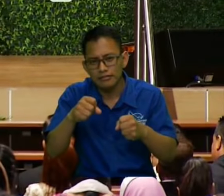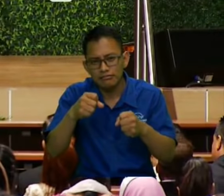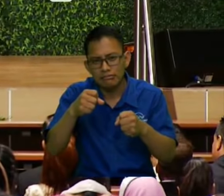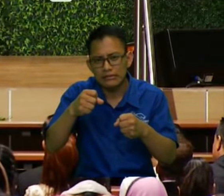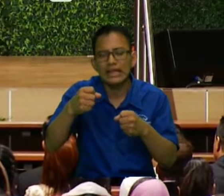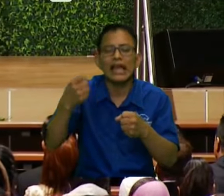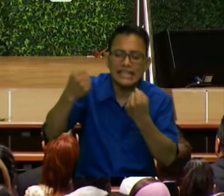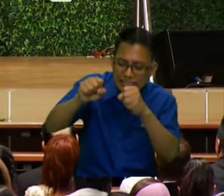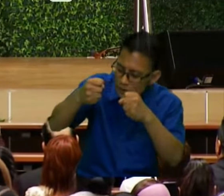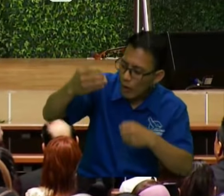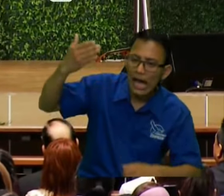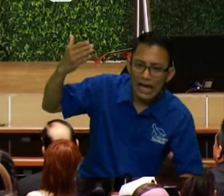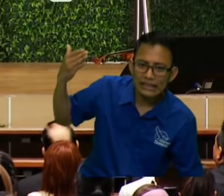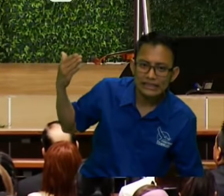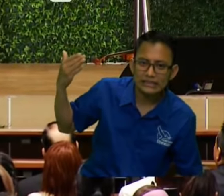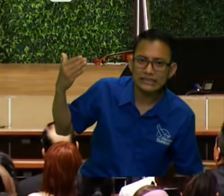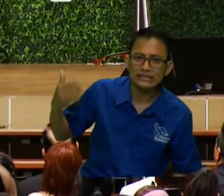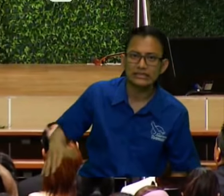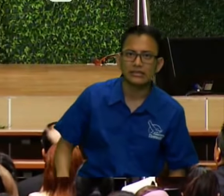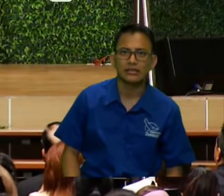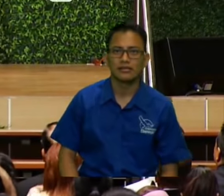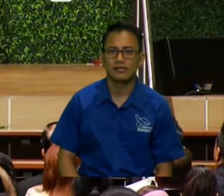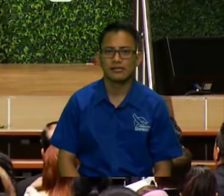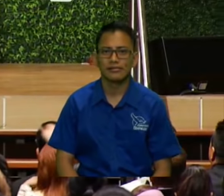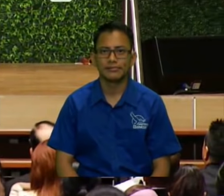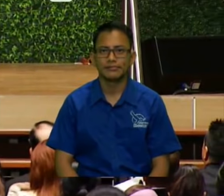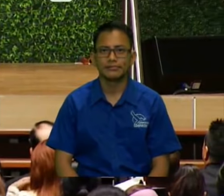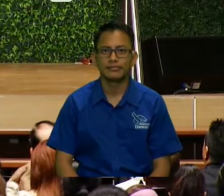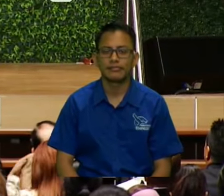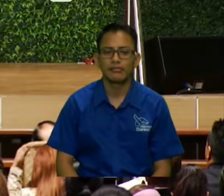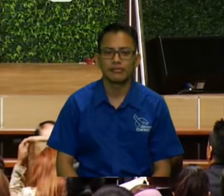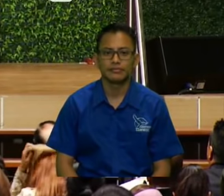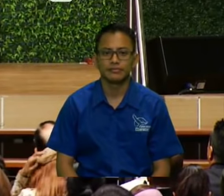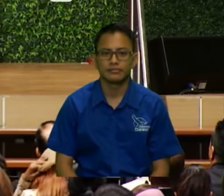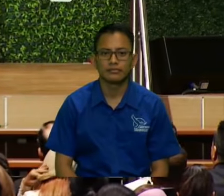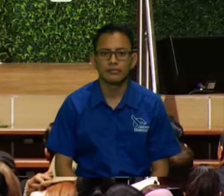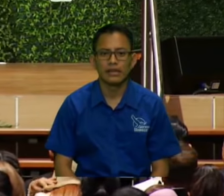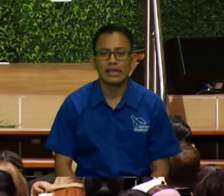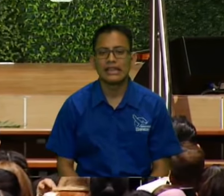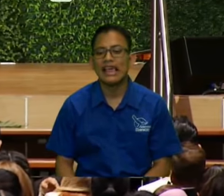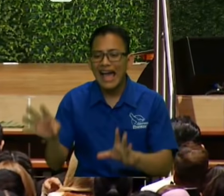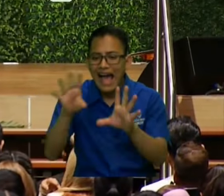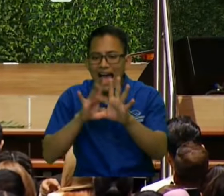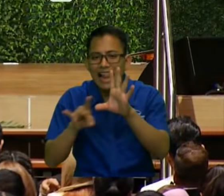Pero no estoy hablando de algo que por fe el Señor lo hace. No. De algo que te consta